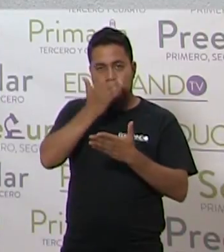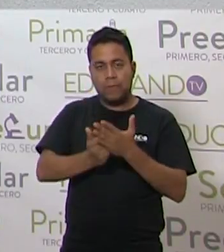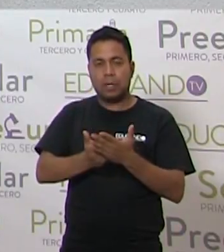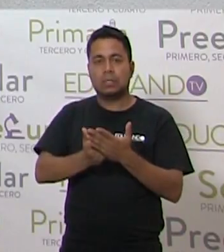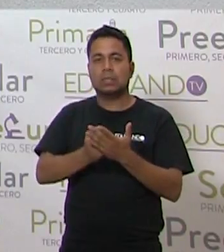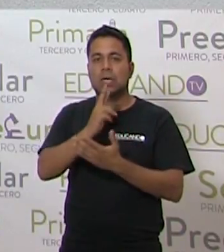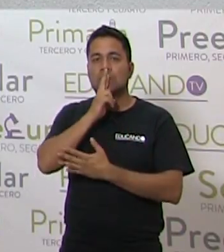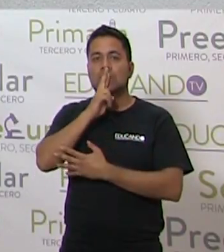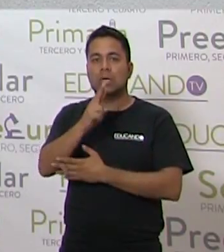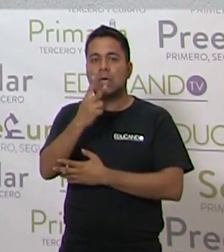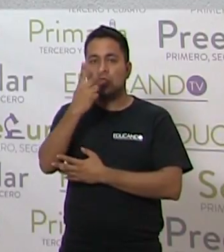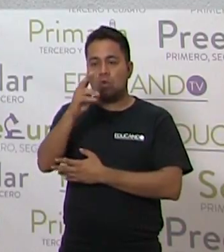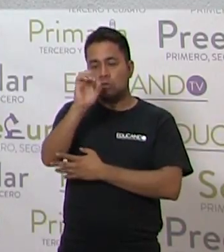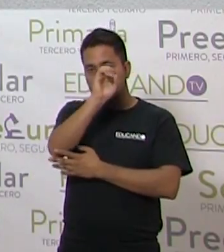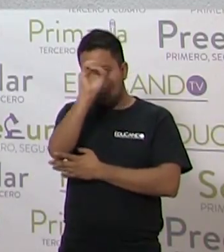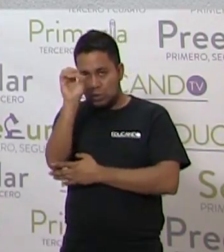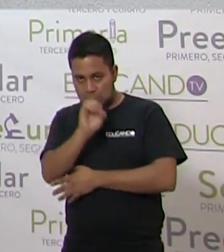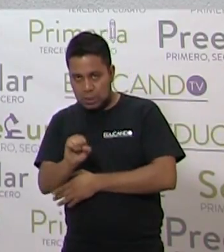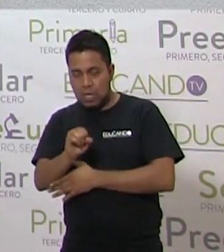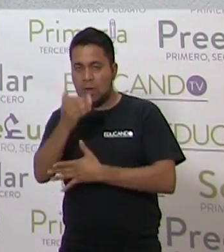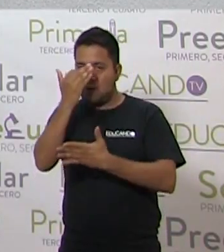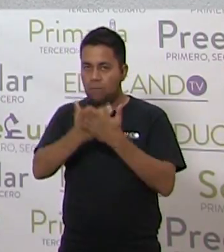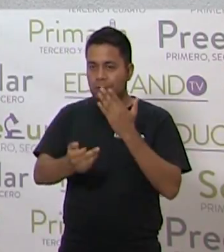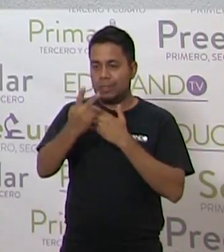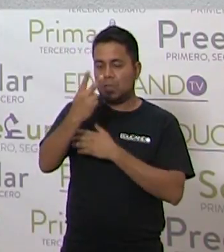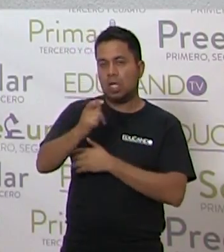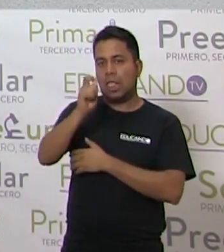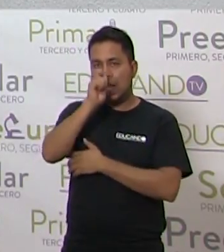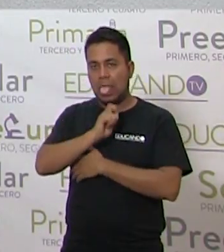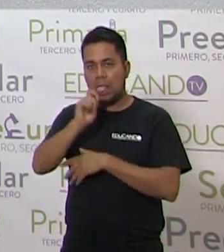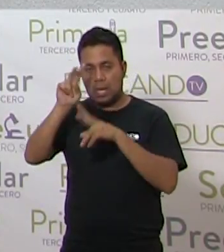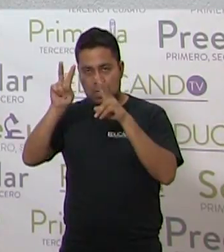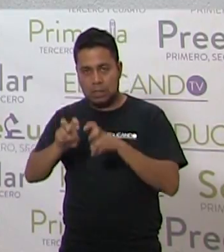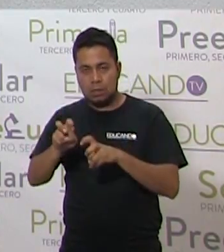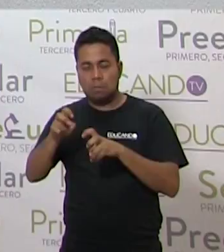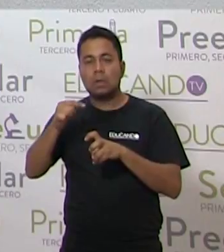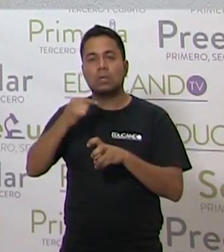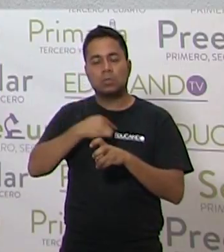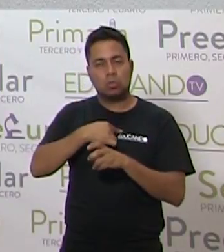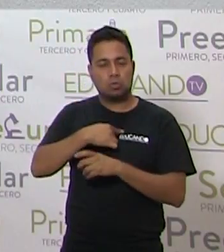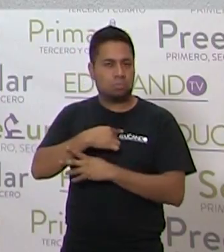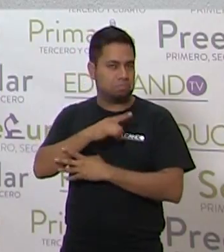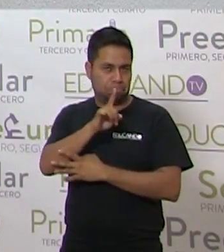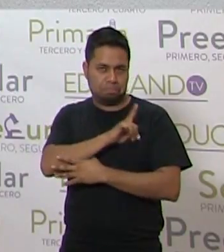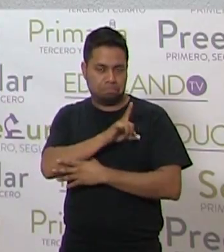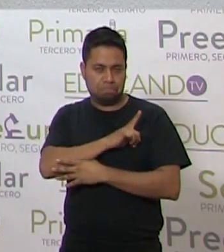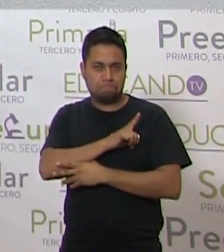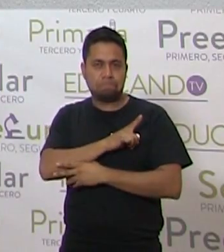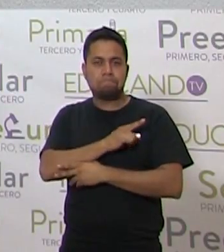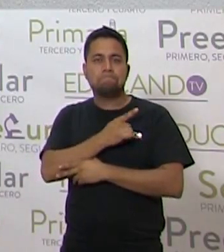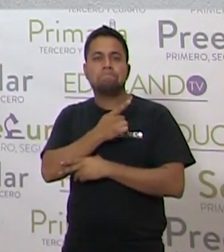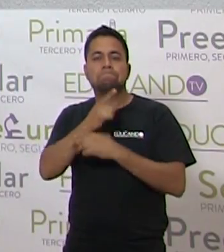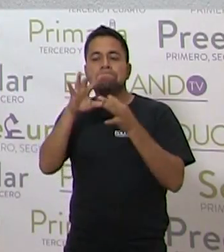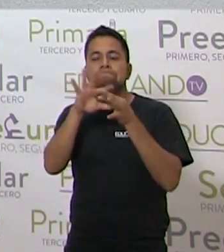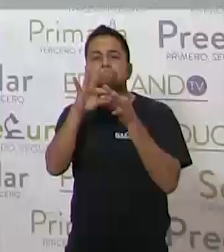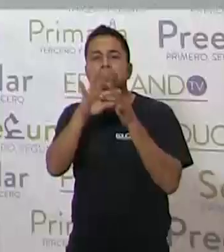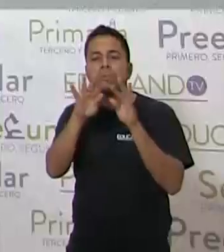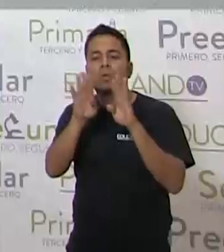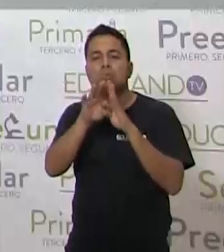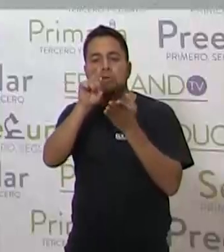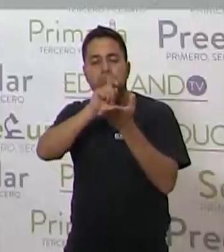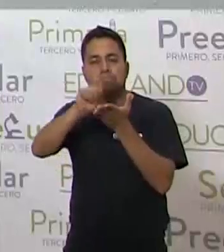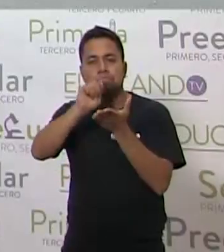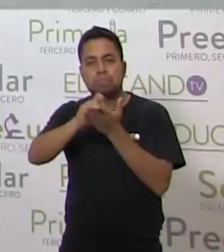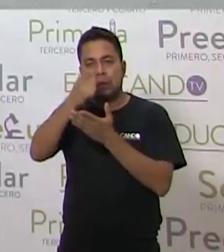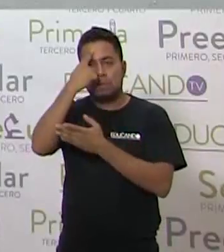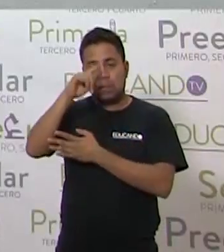dos porcentajes o dos cantidades de paletas y que te voy a establecer nada más cómo le va cómo vas a hacer ese procedimiento para